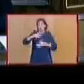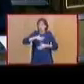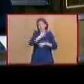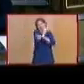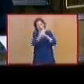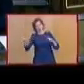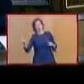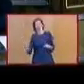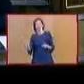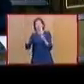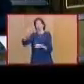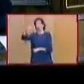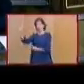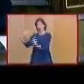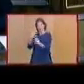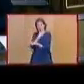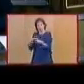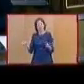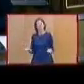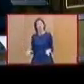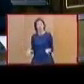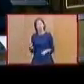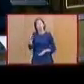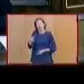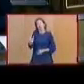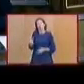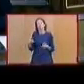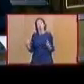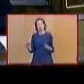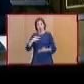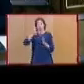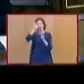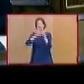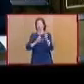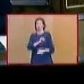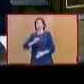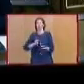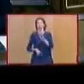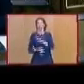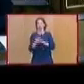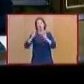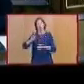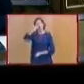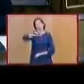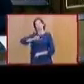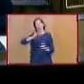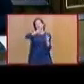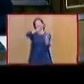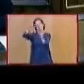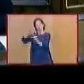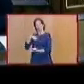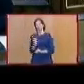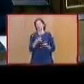considera Europa. Canarias tiene derecho también a que salga nuestro estatuto de autonomía como ha ocurrido con otras comunidades y que fue